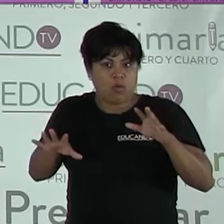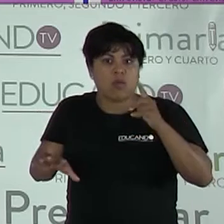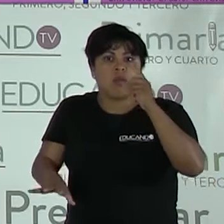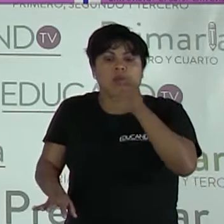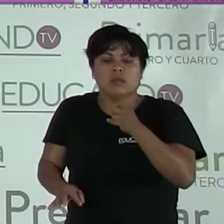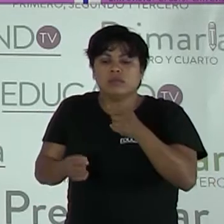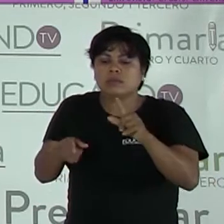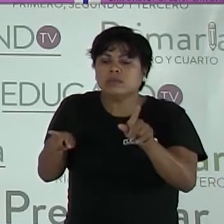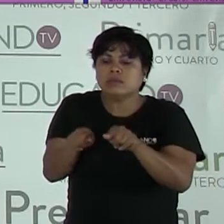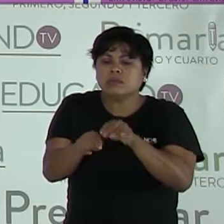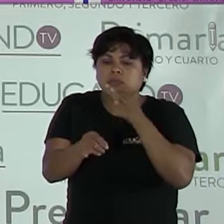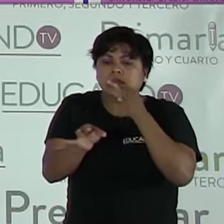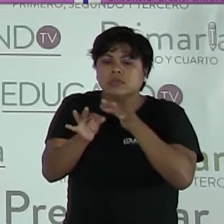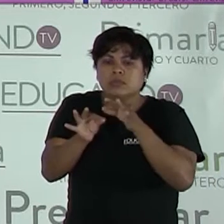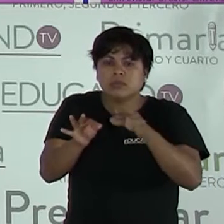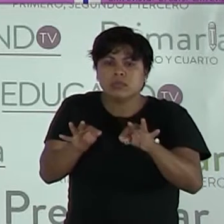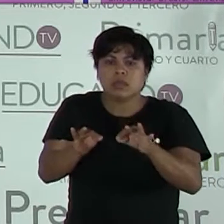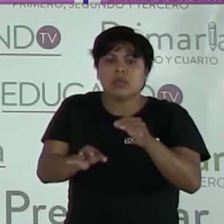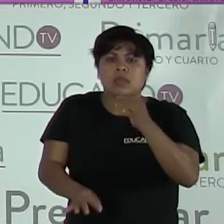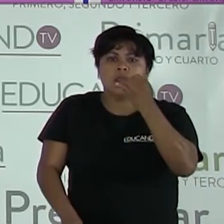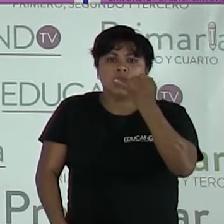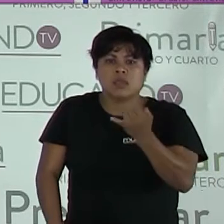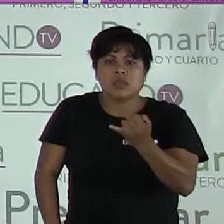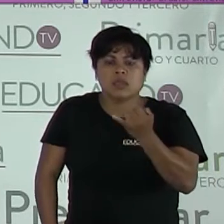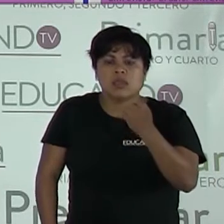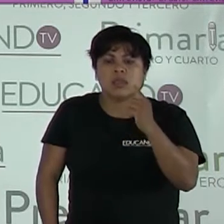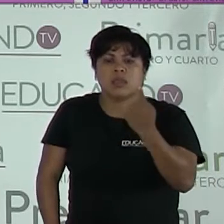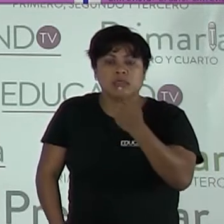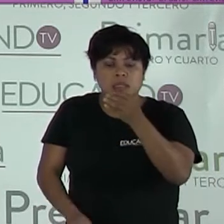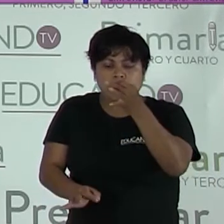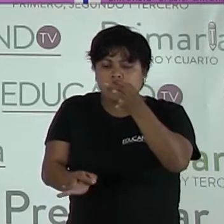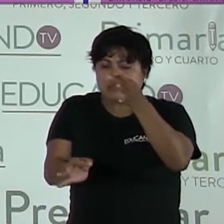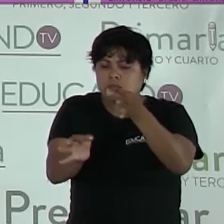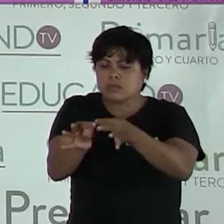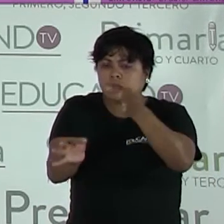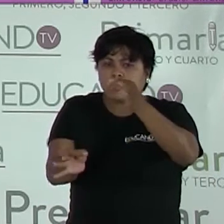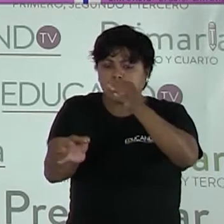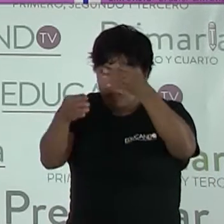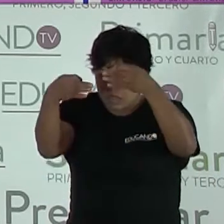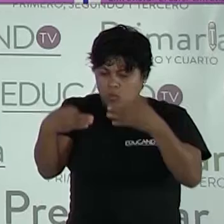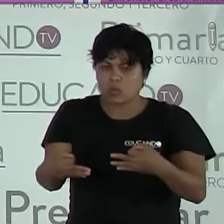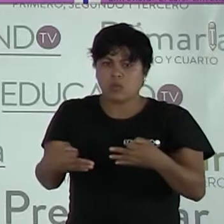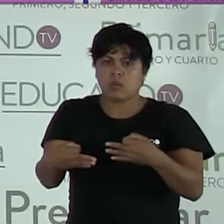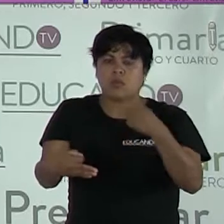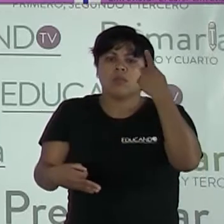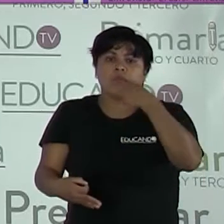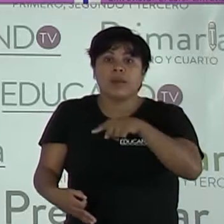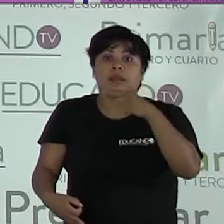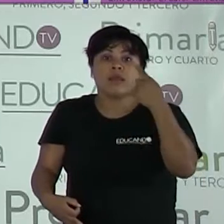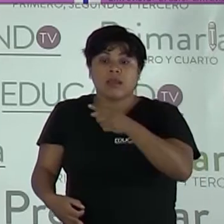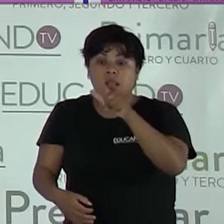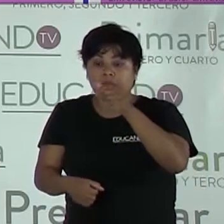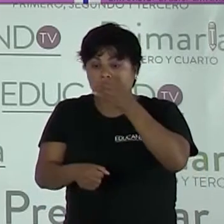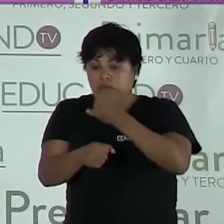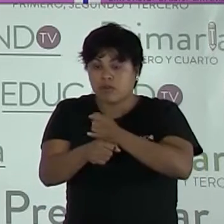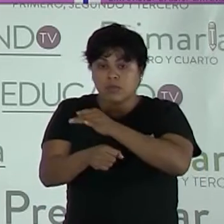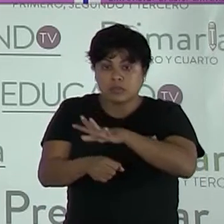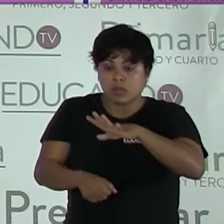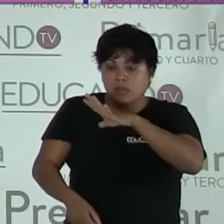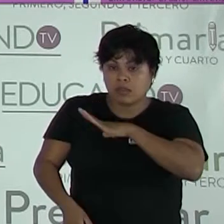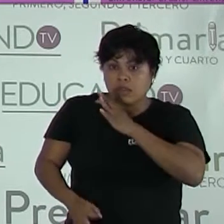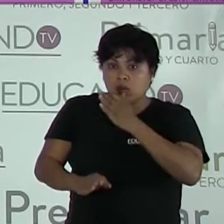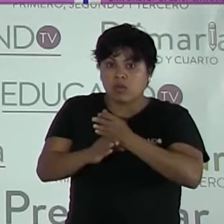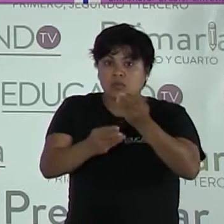sea sencillo y que sea conciso. Exactamente concreto para que la información que nos